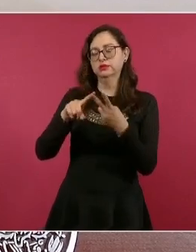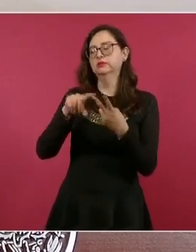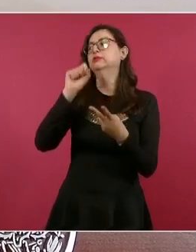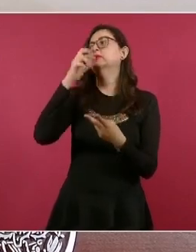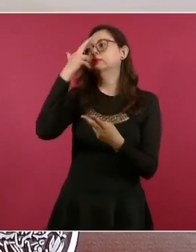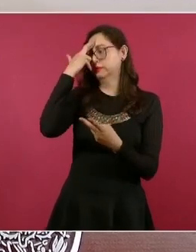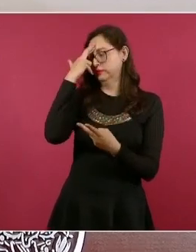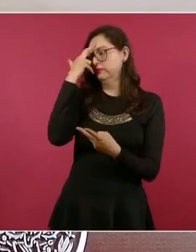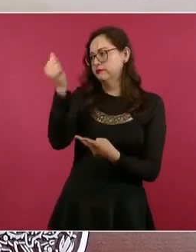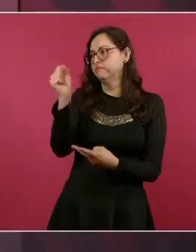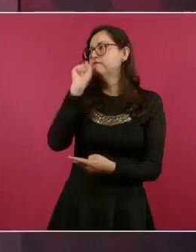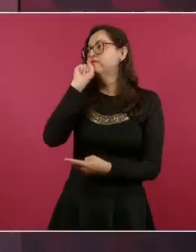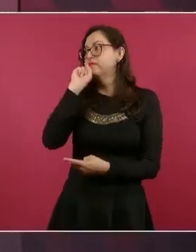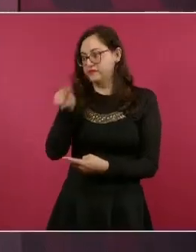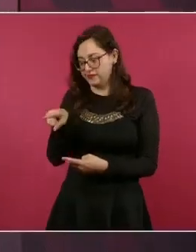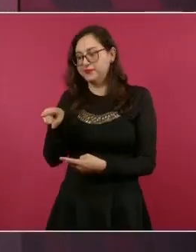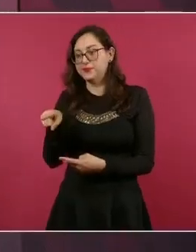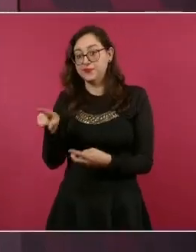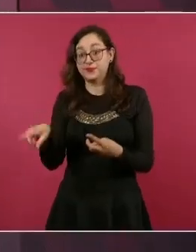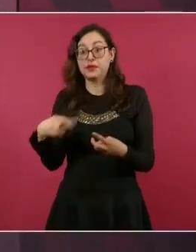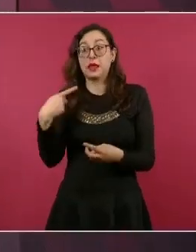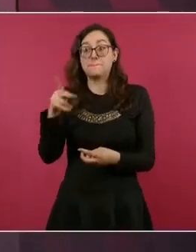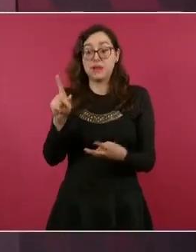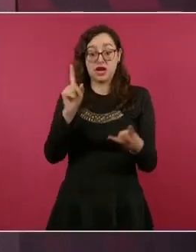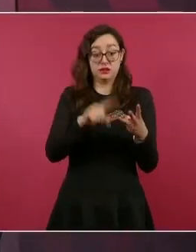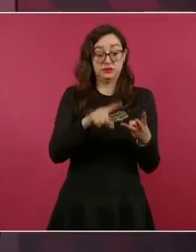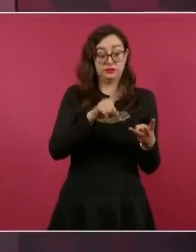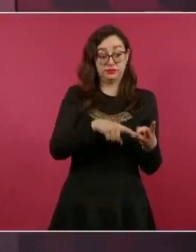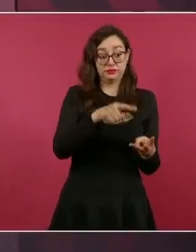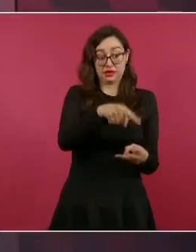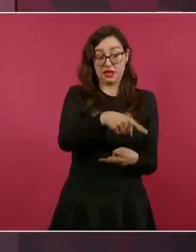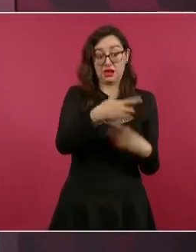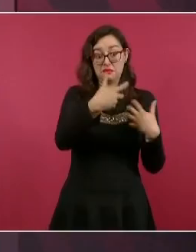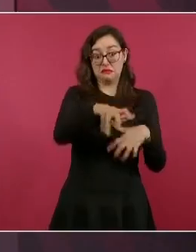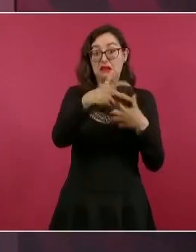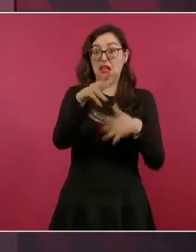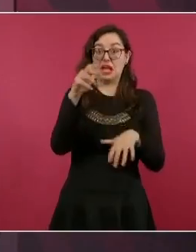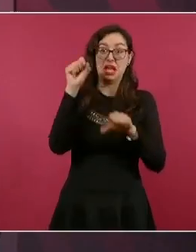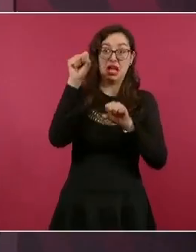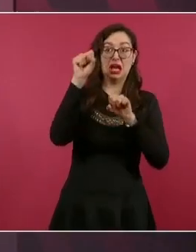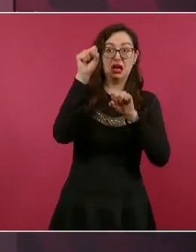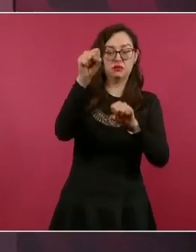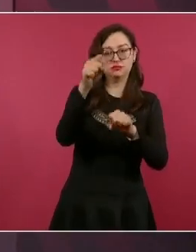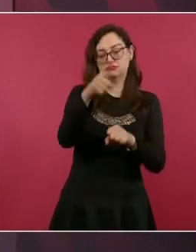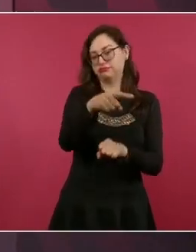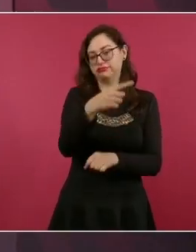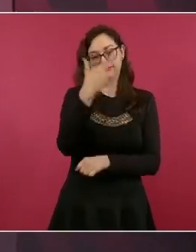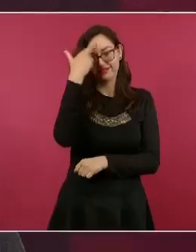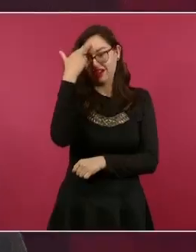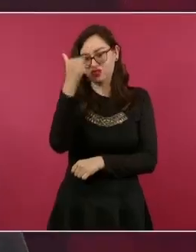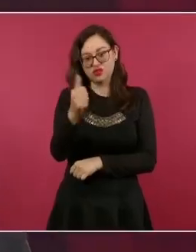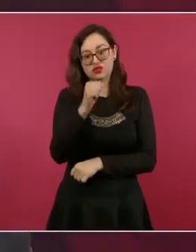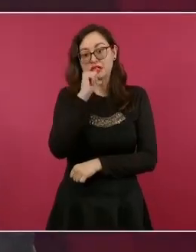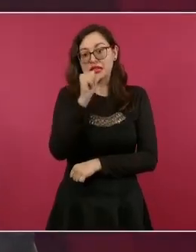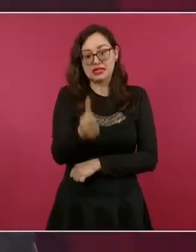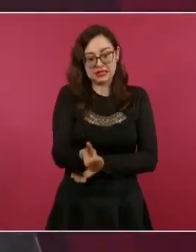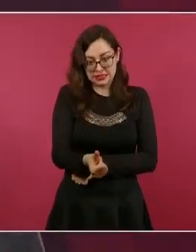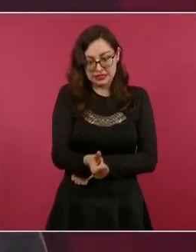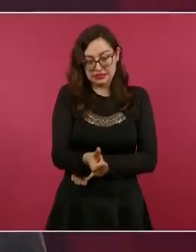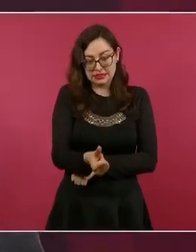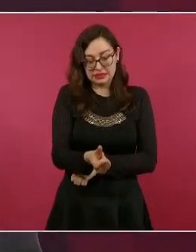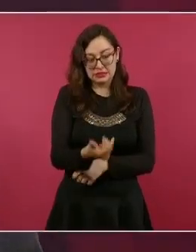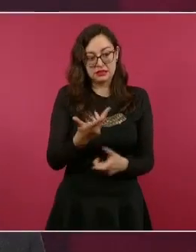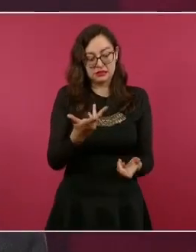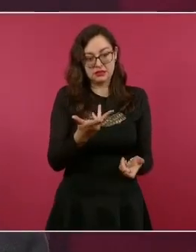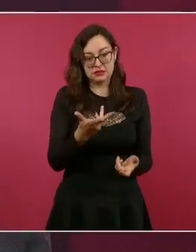Lo que quiero es que la gente de Guerrero, de Chilpancingo, que además lo saben,